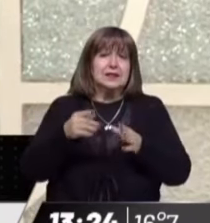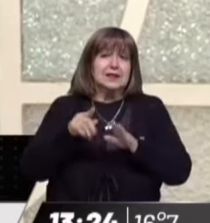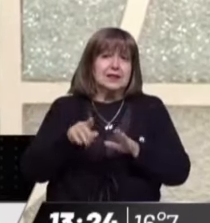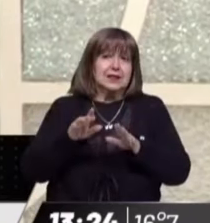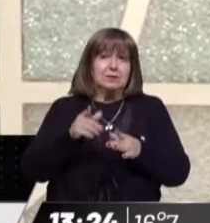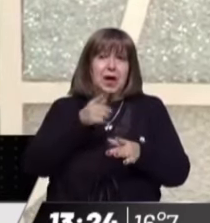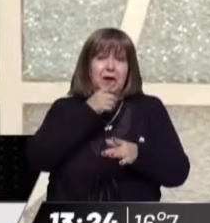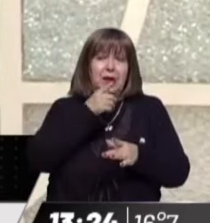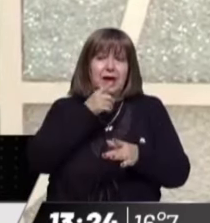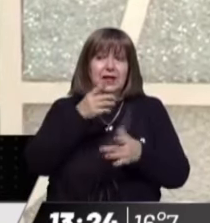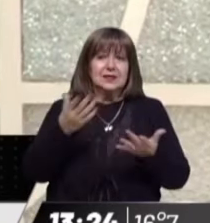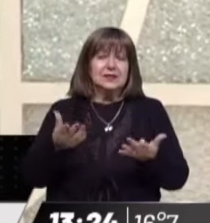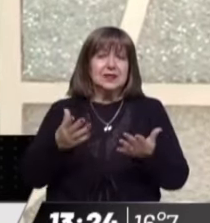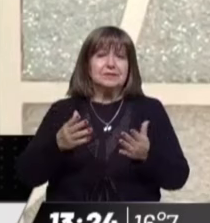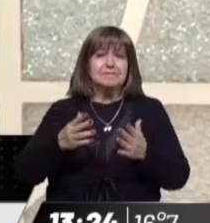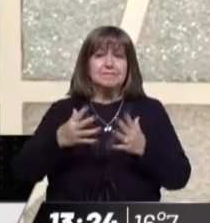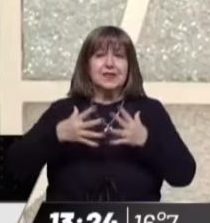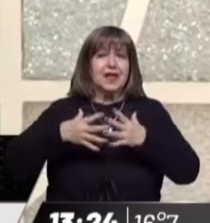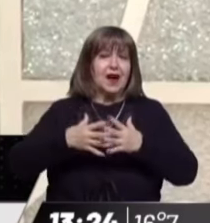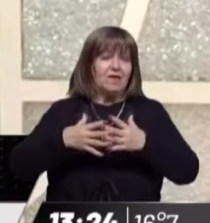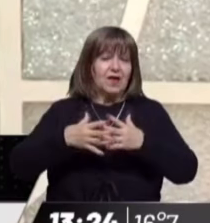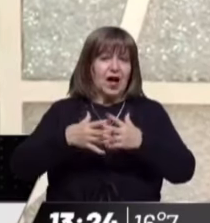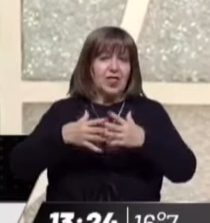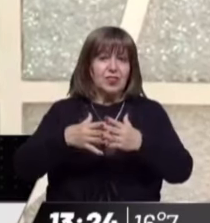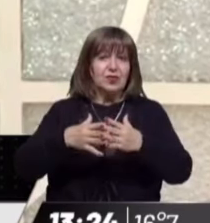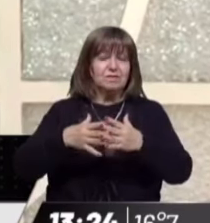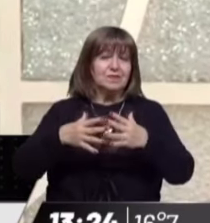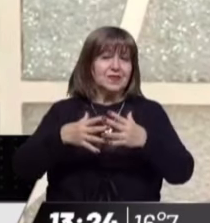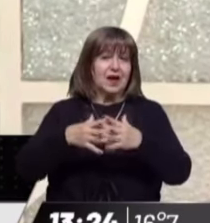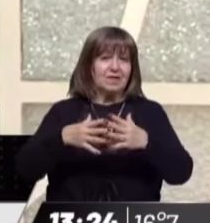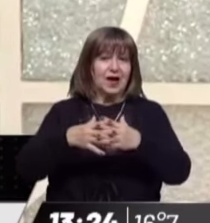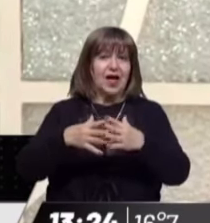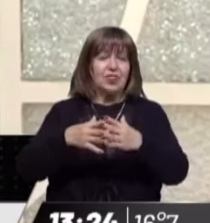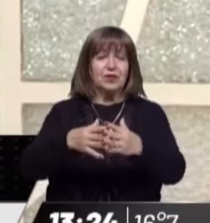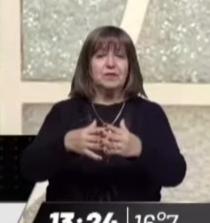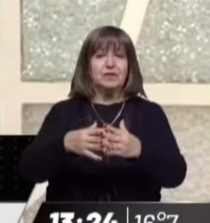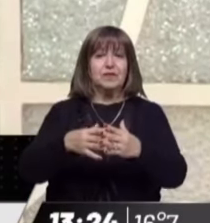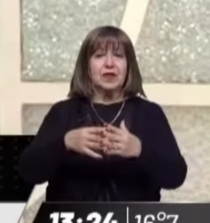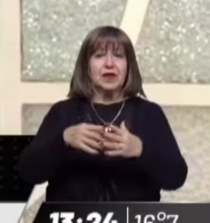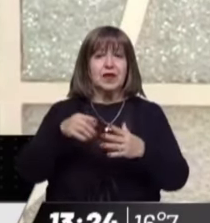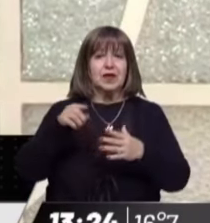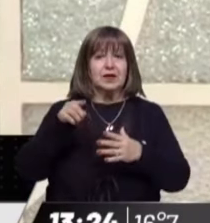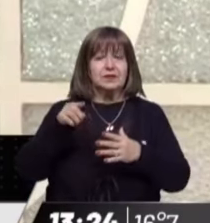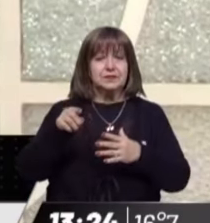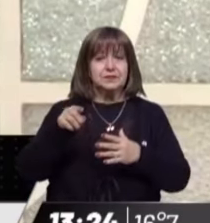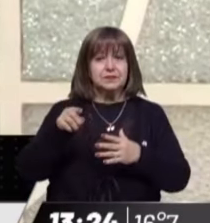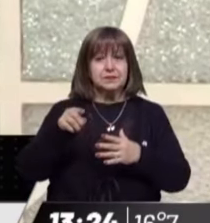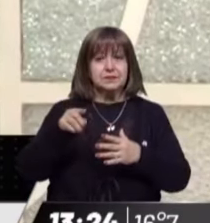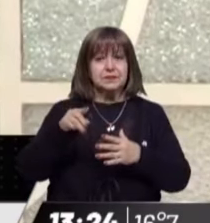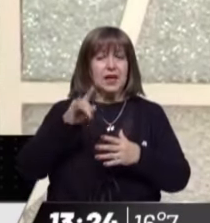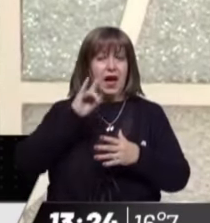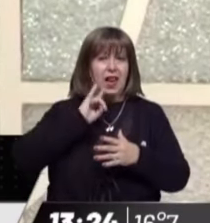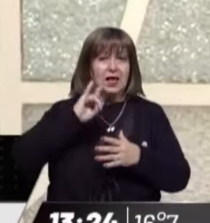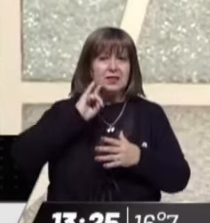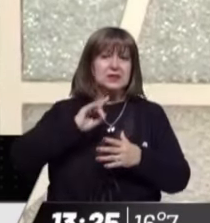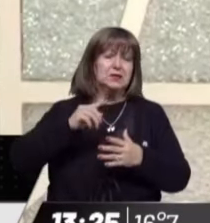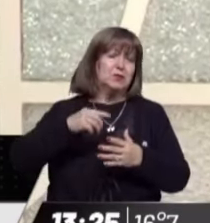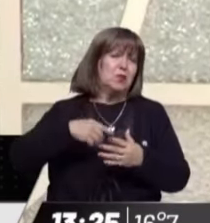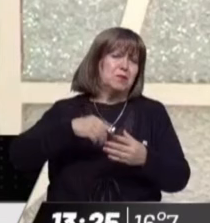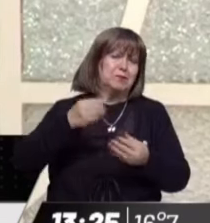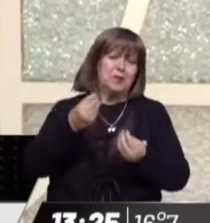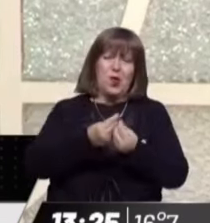eso, sería un desperdicio, digamos, que esa leche, además, son, vuelvo a repetir, son miles y miles de